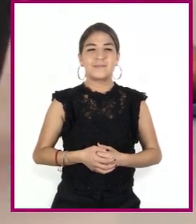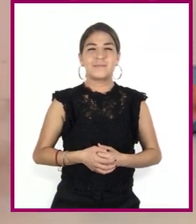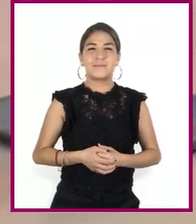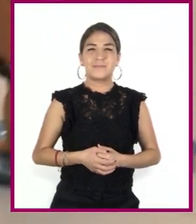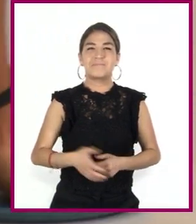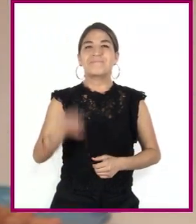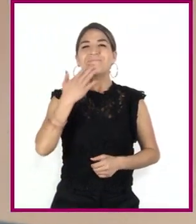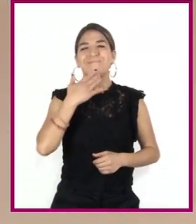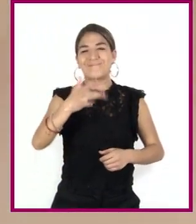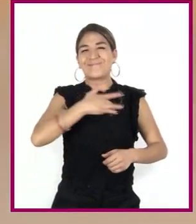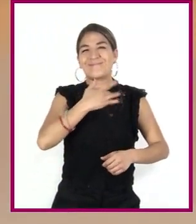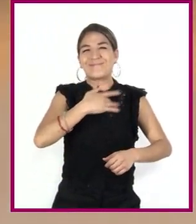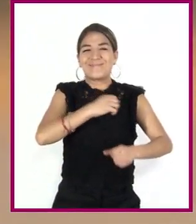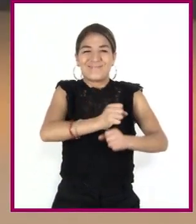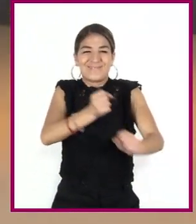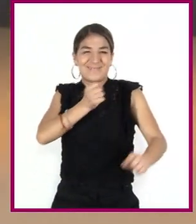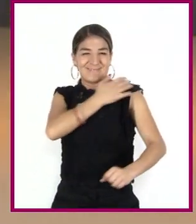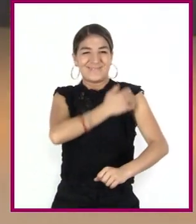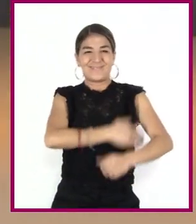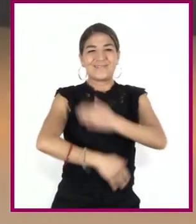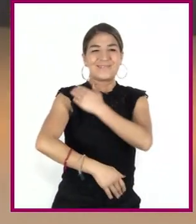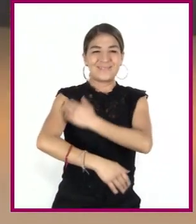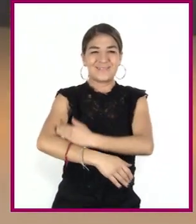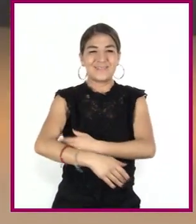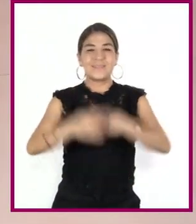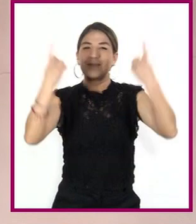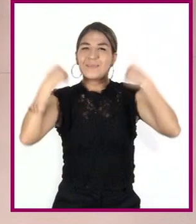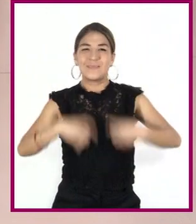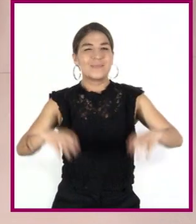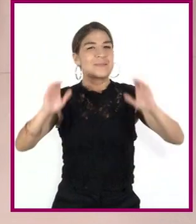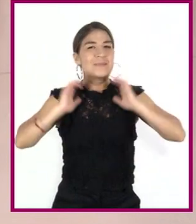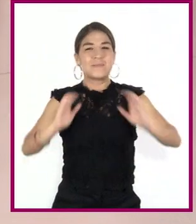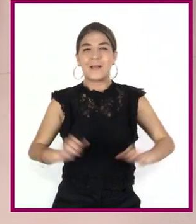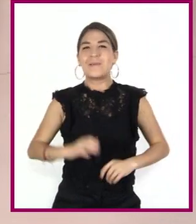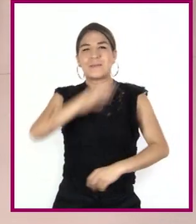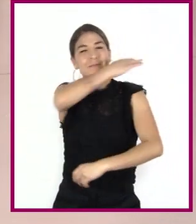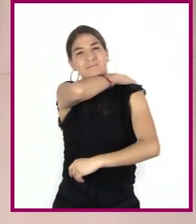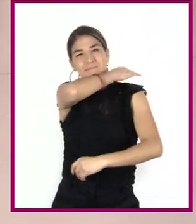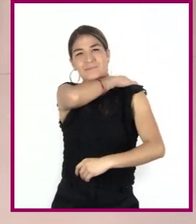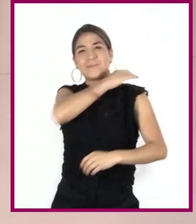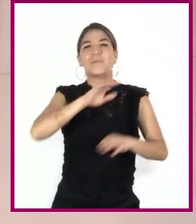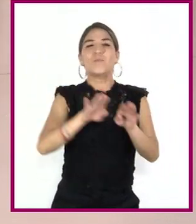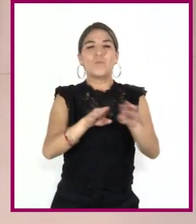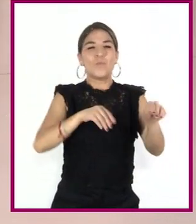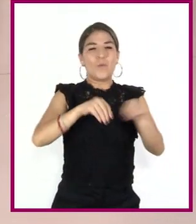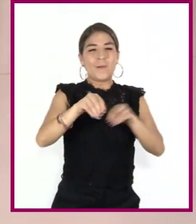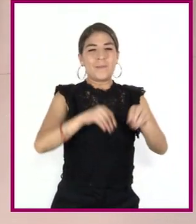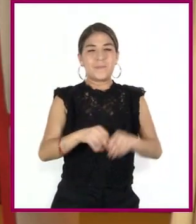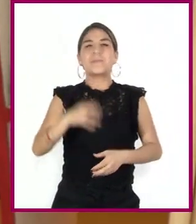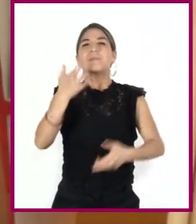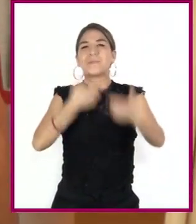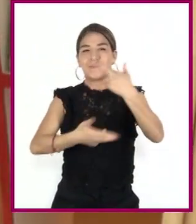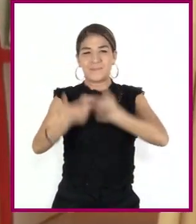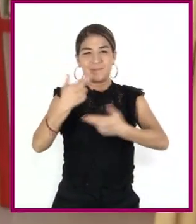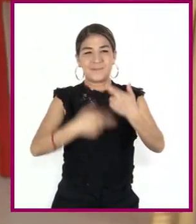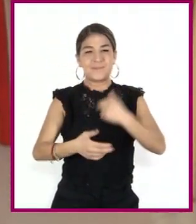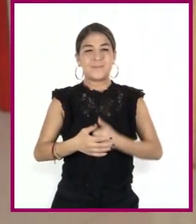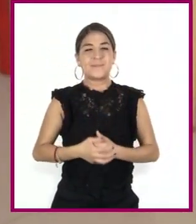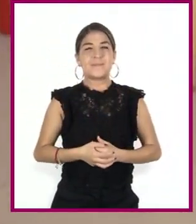Qué rico es estirarse. Sí, aquí se estira toda nuestra espalda con la torsión. Regresamos.